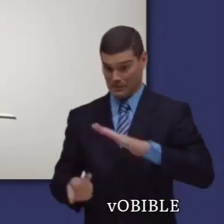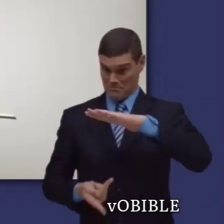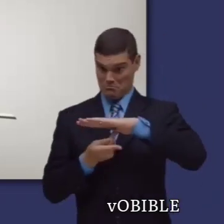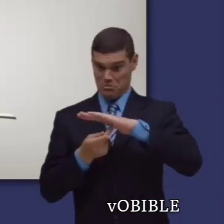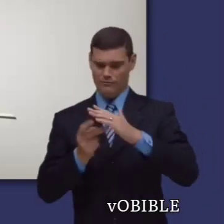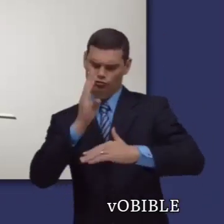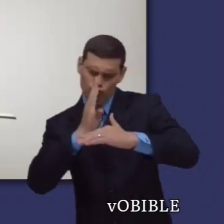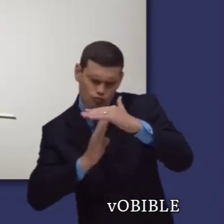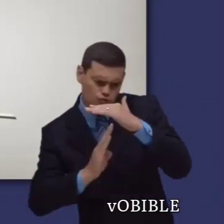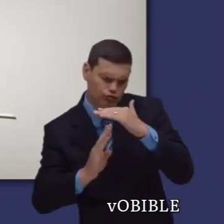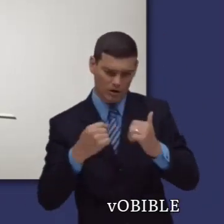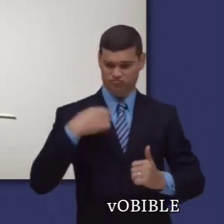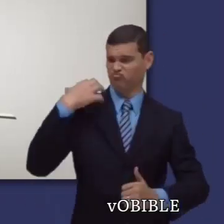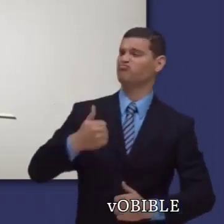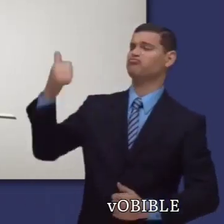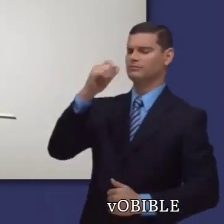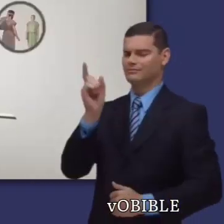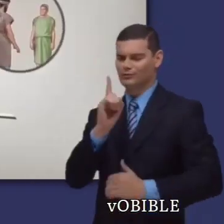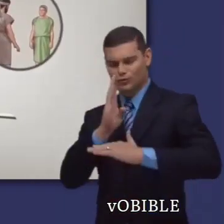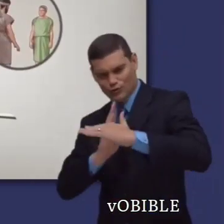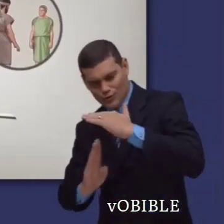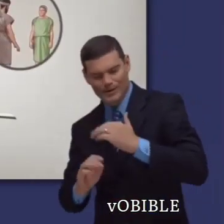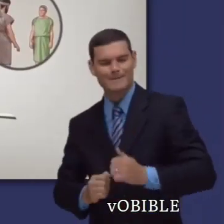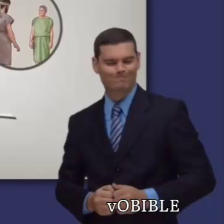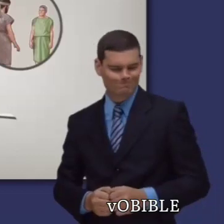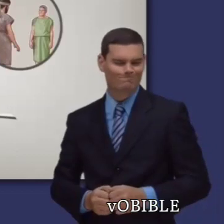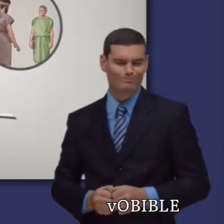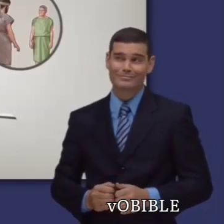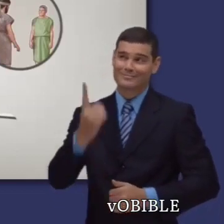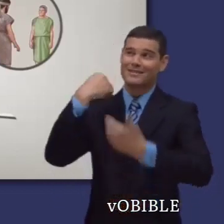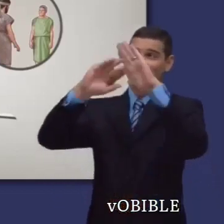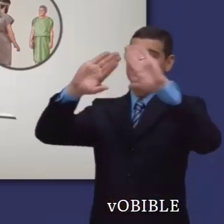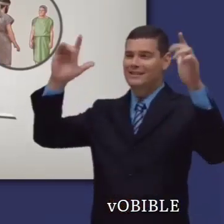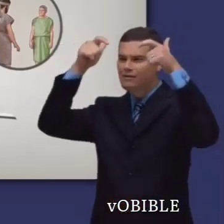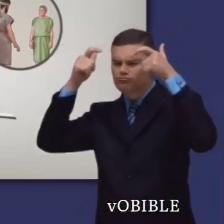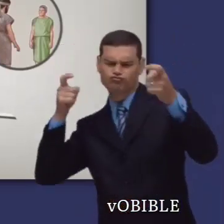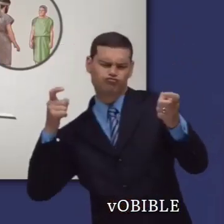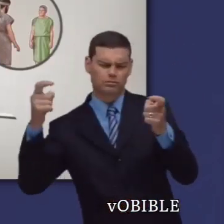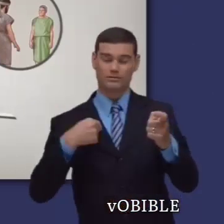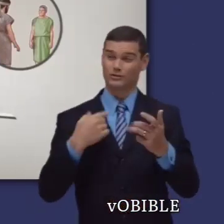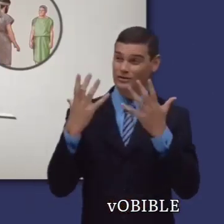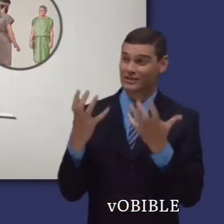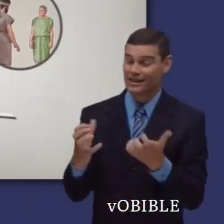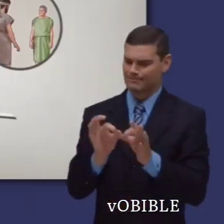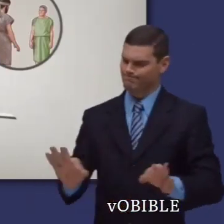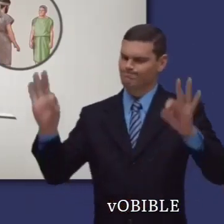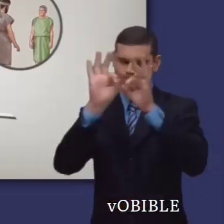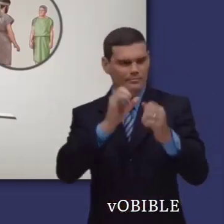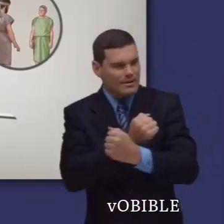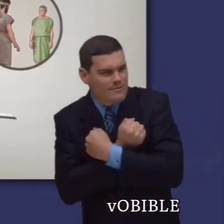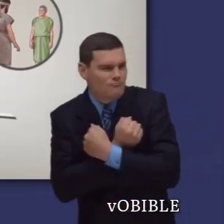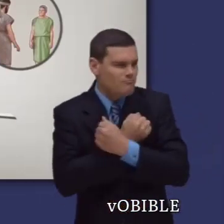Pablo auténtica humildad al no abusar de su autoridad, y en lo importante que es la bondad y el perdón